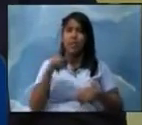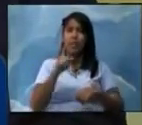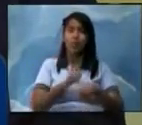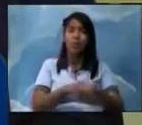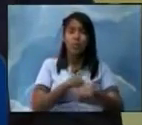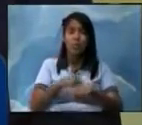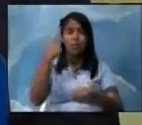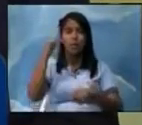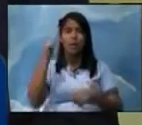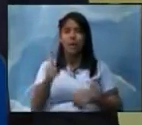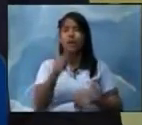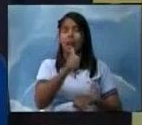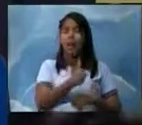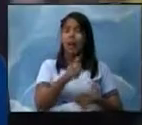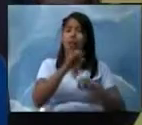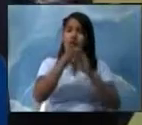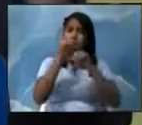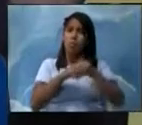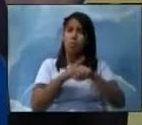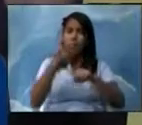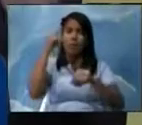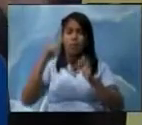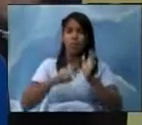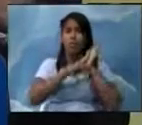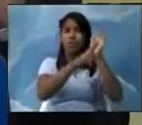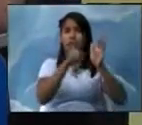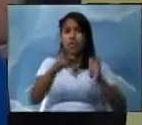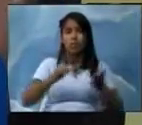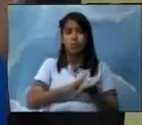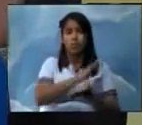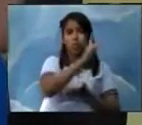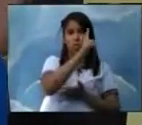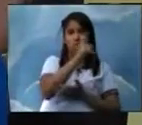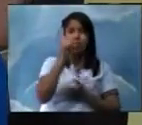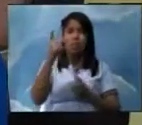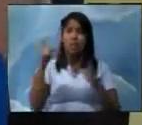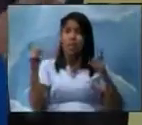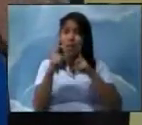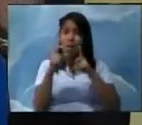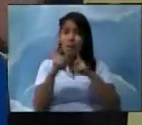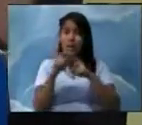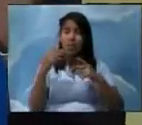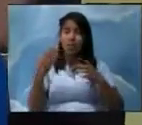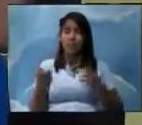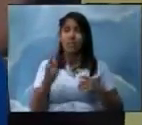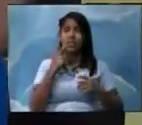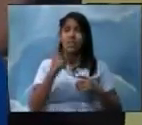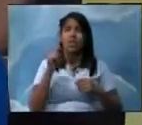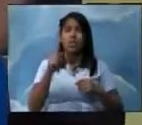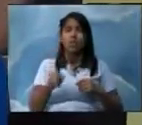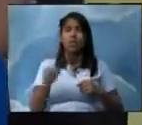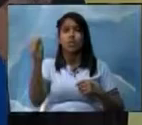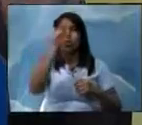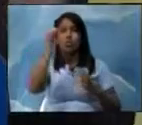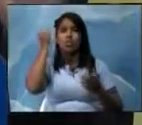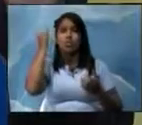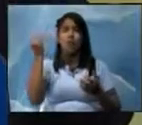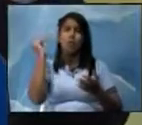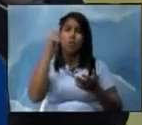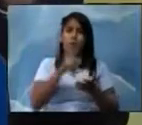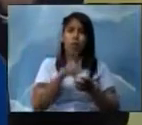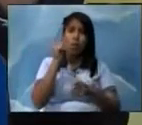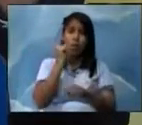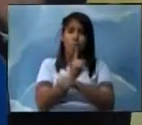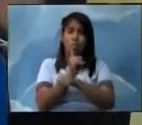un tiempo para cada ocasión para mostrar su gloria fíjese que una de las palabras que dijeron estos sabios fue